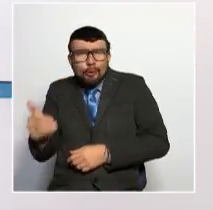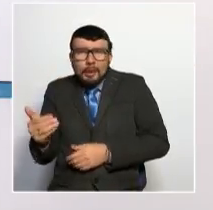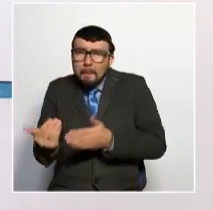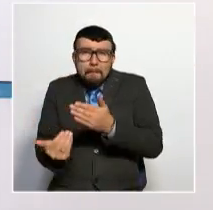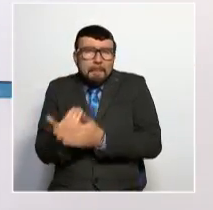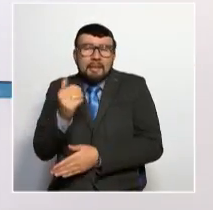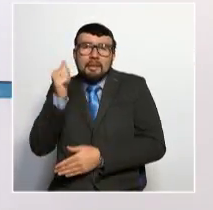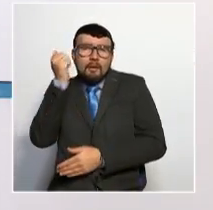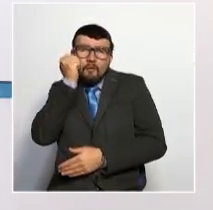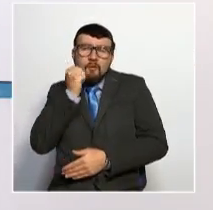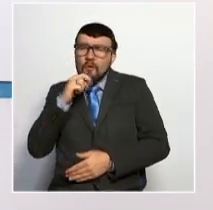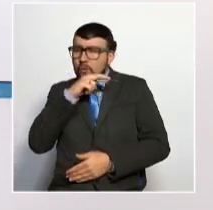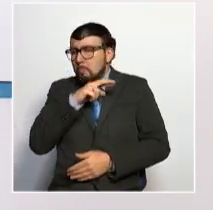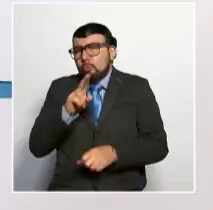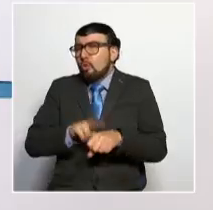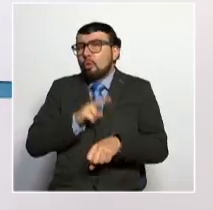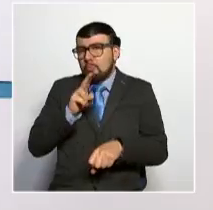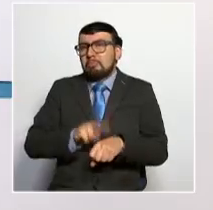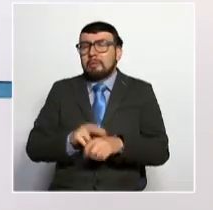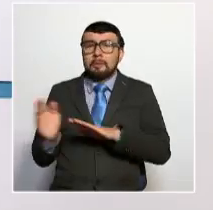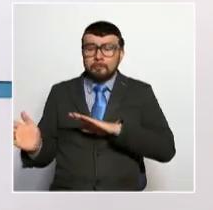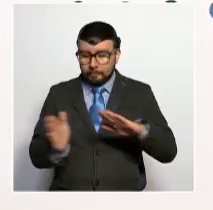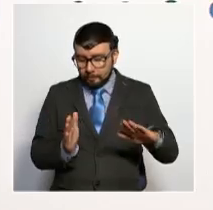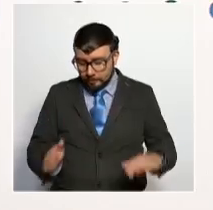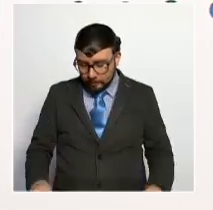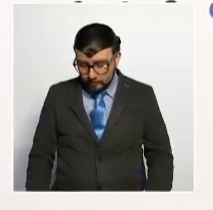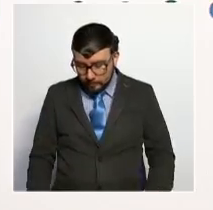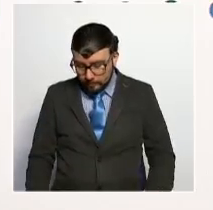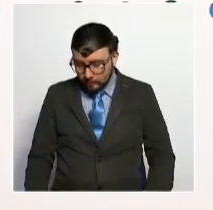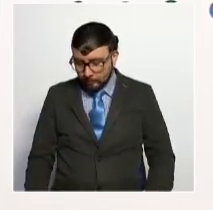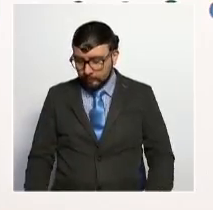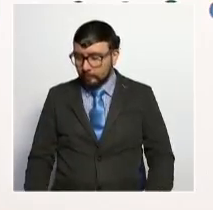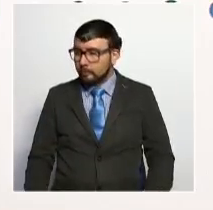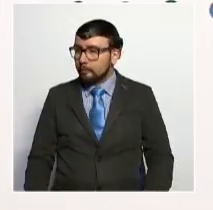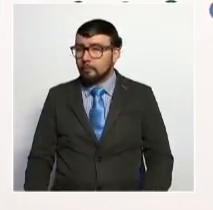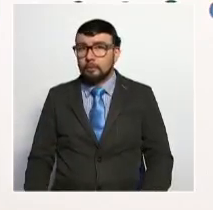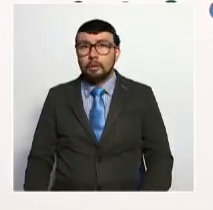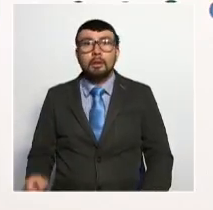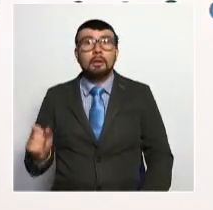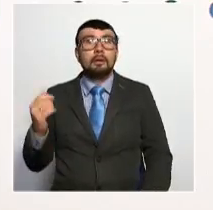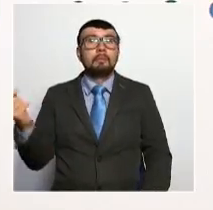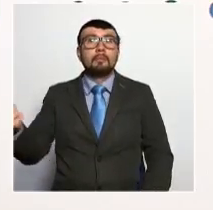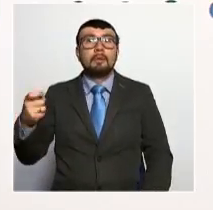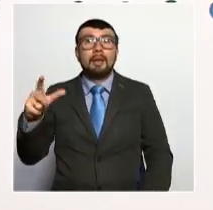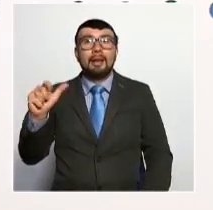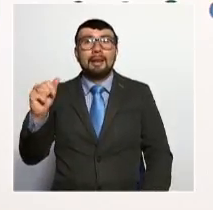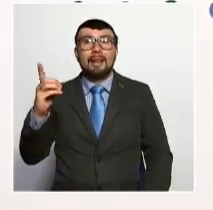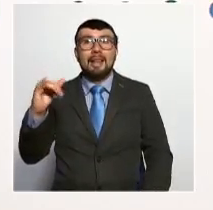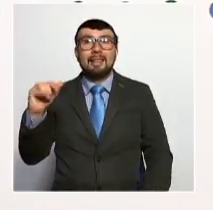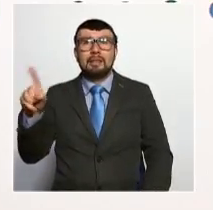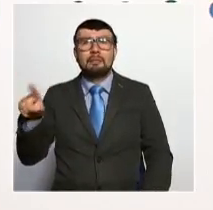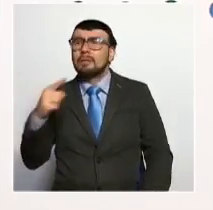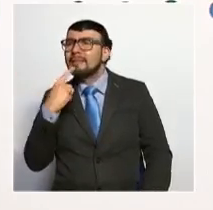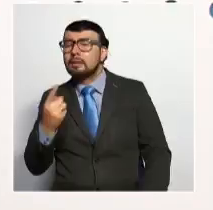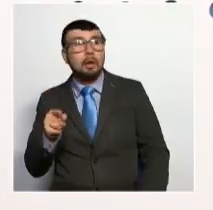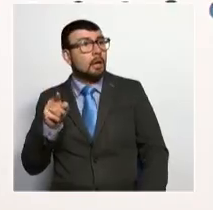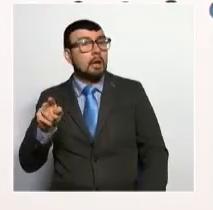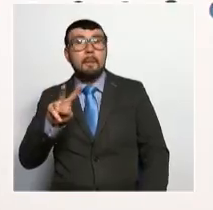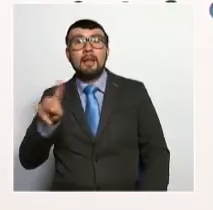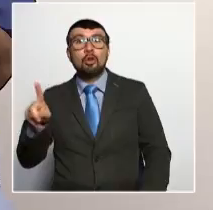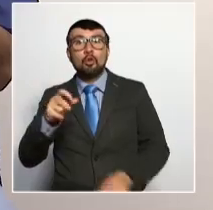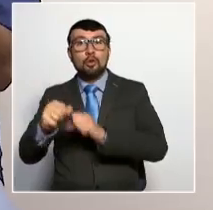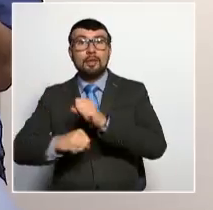sus menstruaciones. Bueno, tenemos otra pregunta de Gladys. Dice, paciente de 21 años que tuvo un parto, su